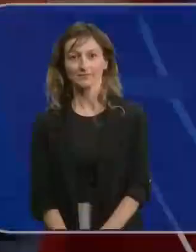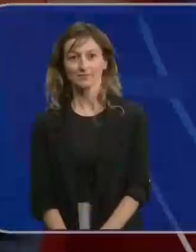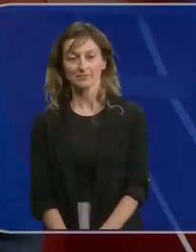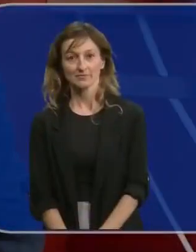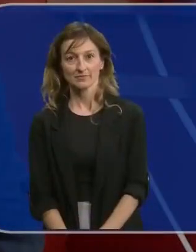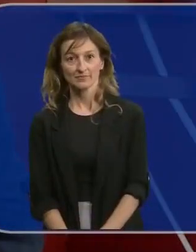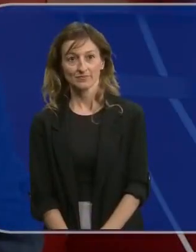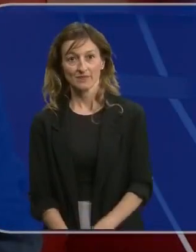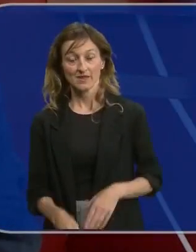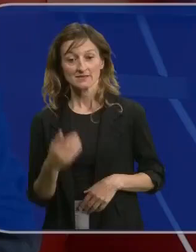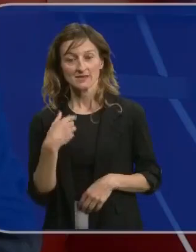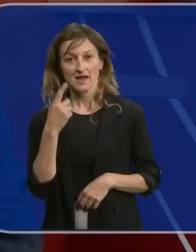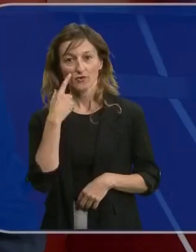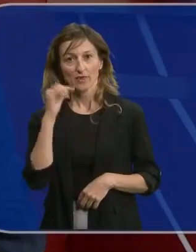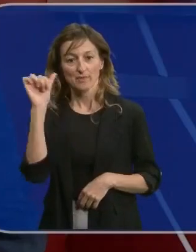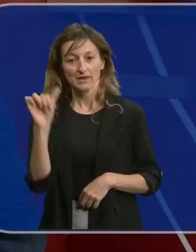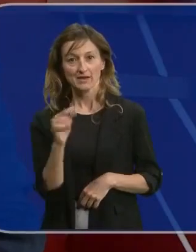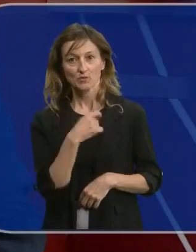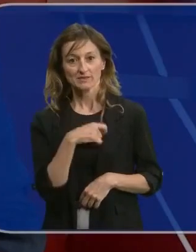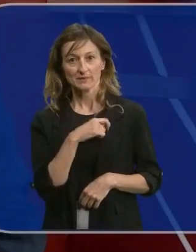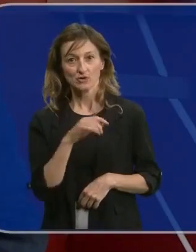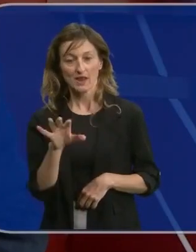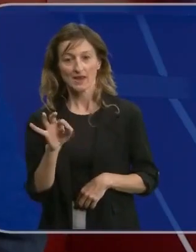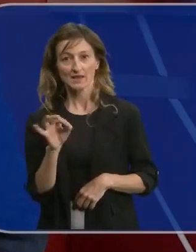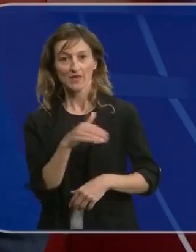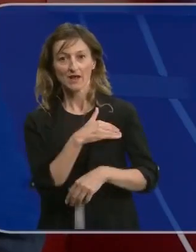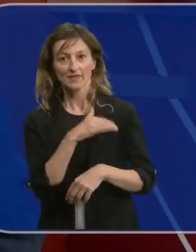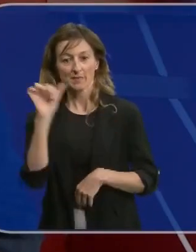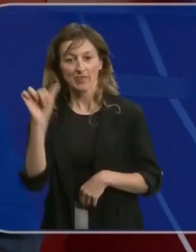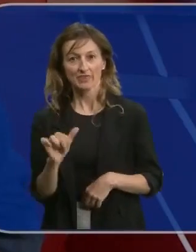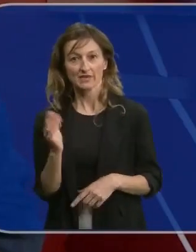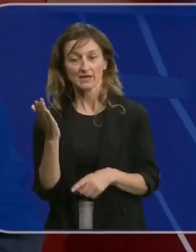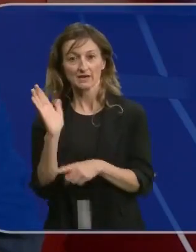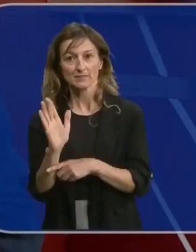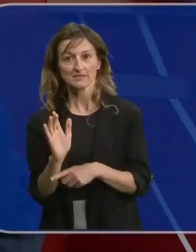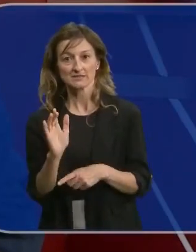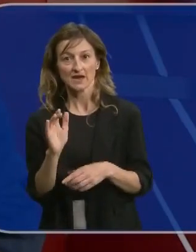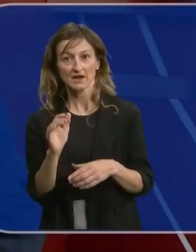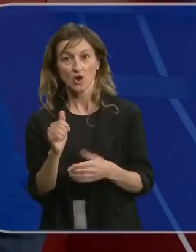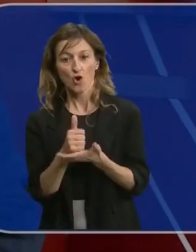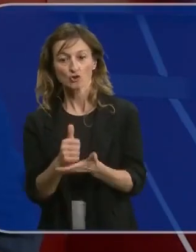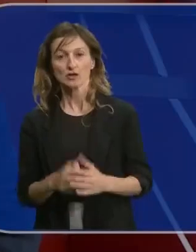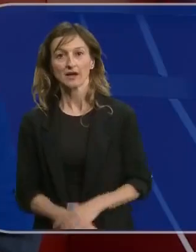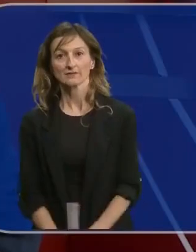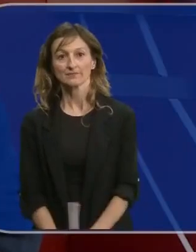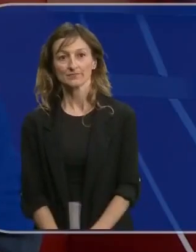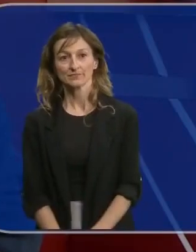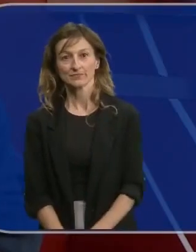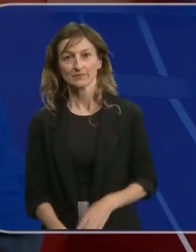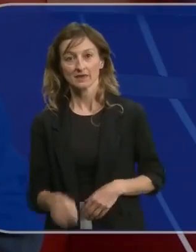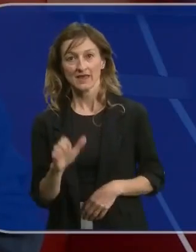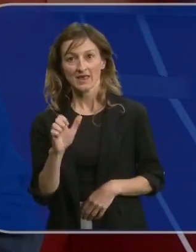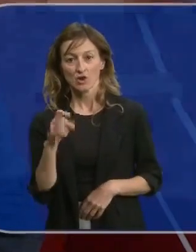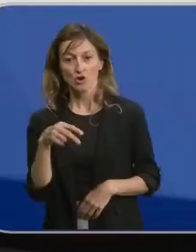días y ya conocemos la película española elegida por la academia de cine para representarnos en los Óscar desvelaba su nombre el actor